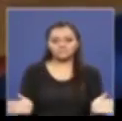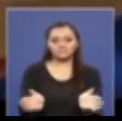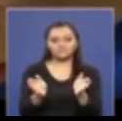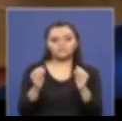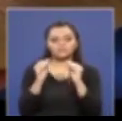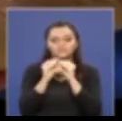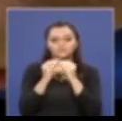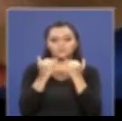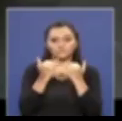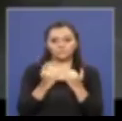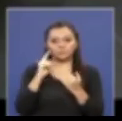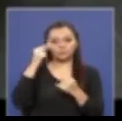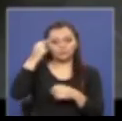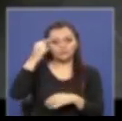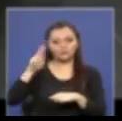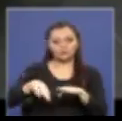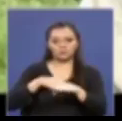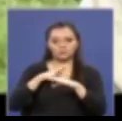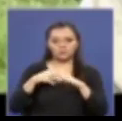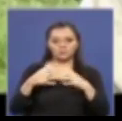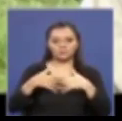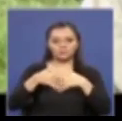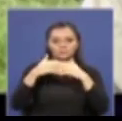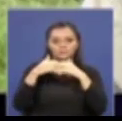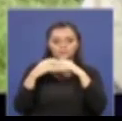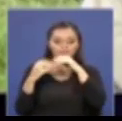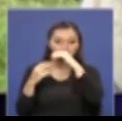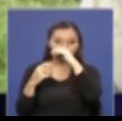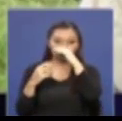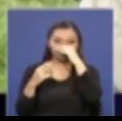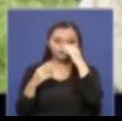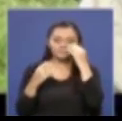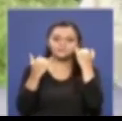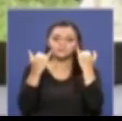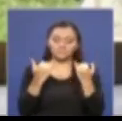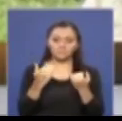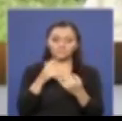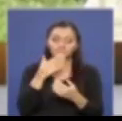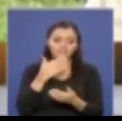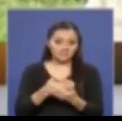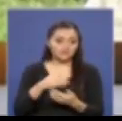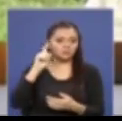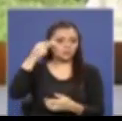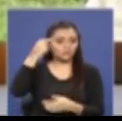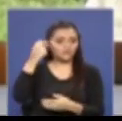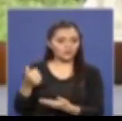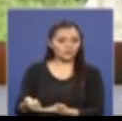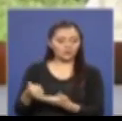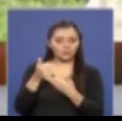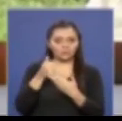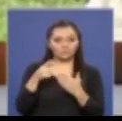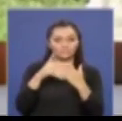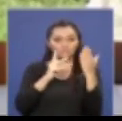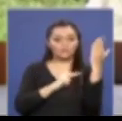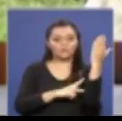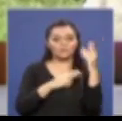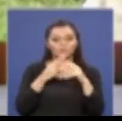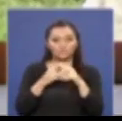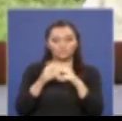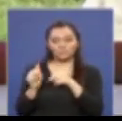de varias maneras por el gobierno nacional. Desde que apareció pues la ayuda del gobierno nacional con el programa Hombro a